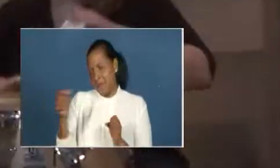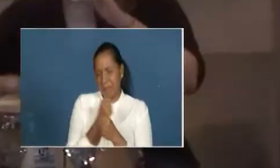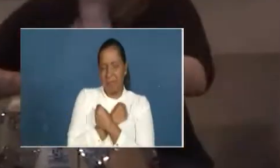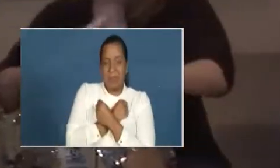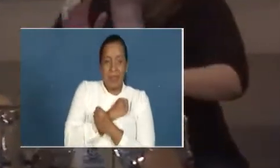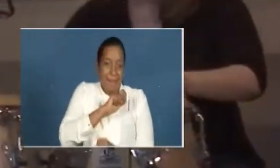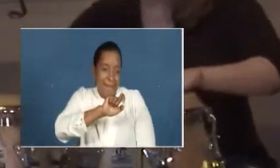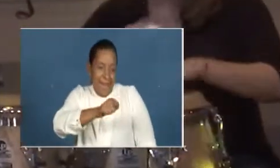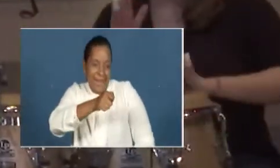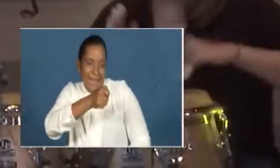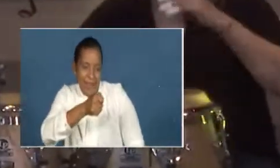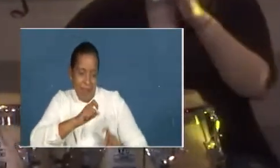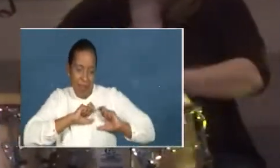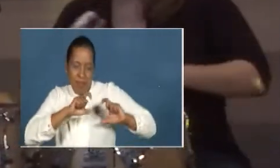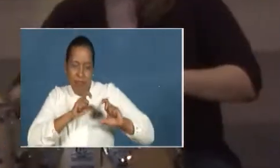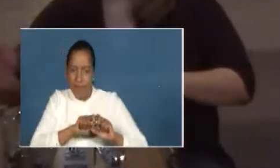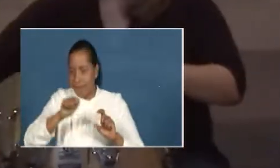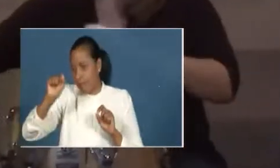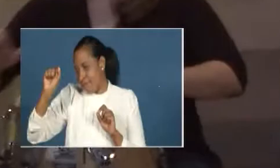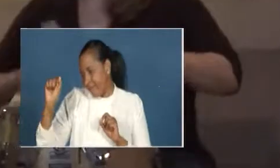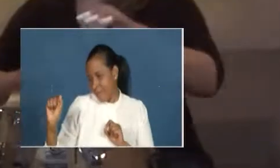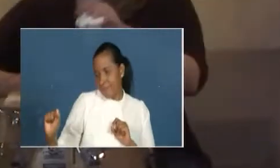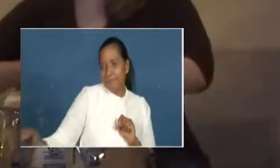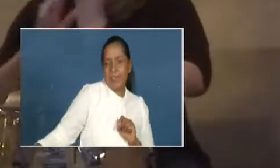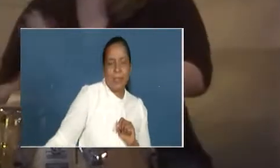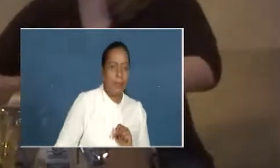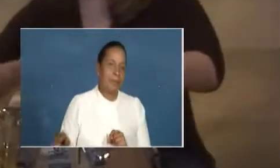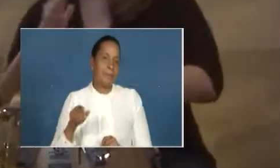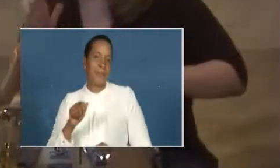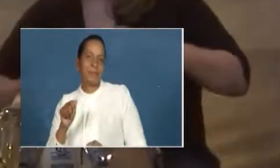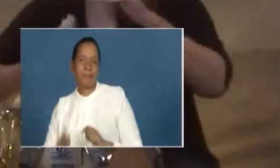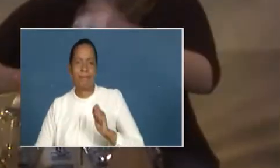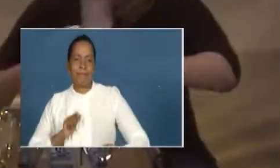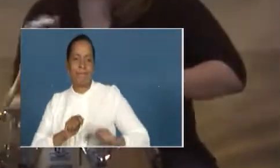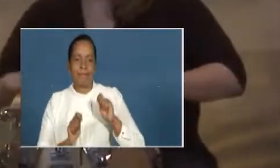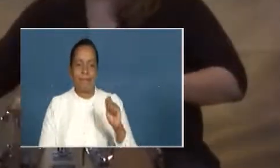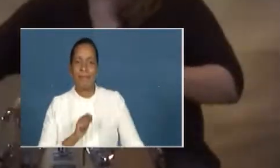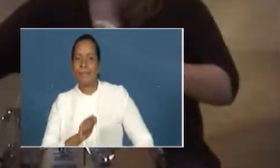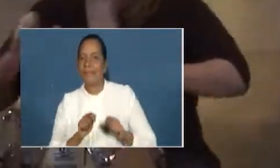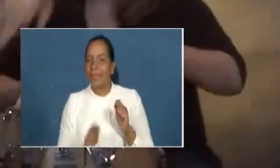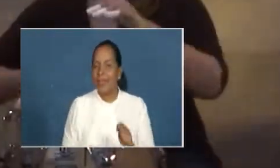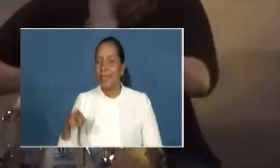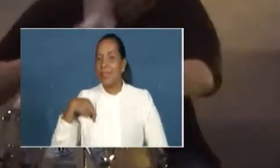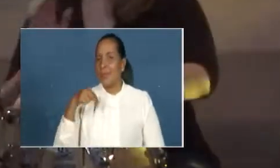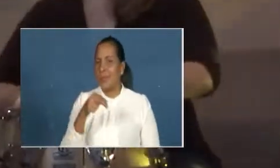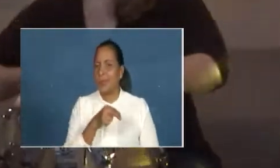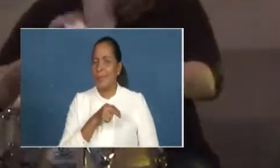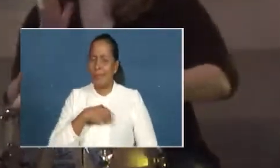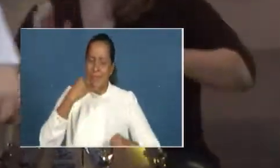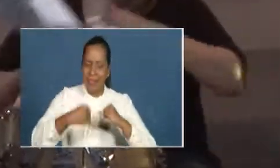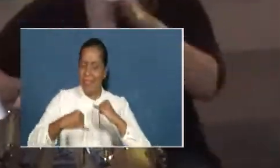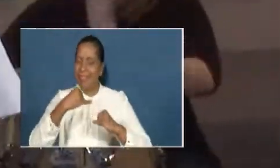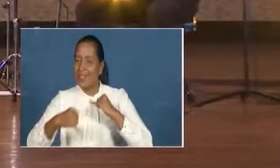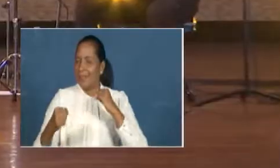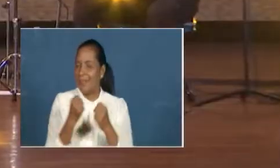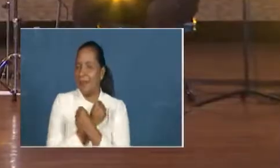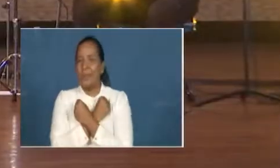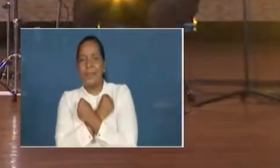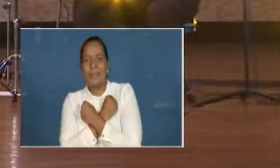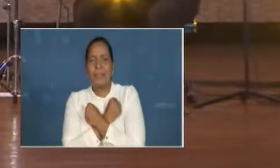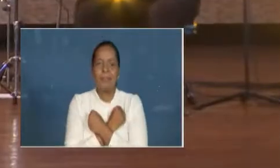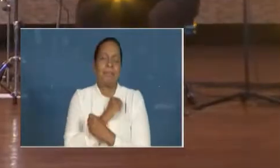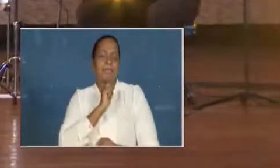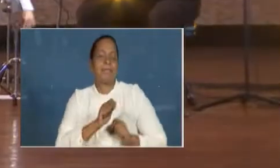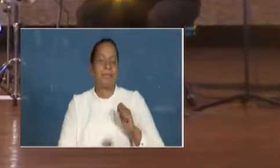tu corazón. Ya lo nuestro terminó. ¡Hey! Mi profundo pésame. Ya lo nuestro terminó. Díselo.